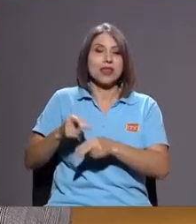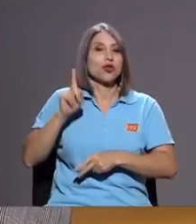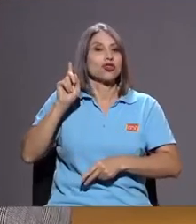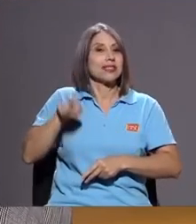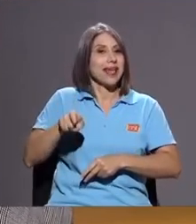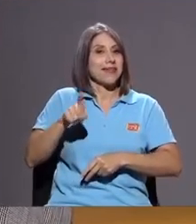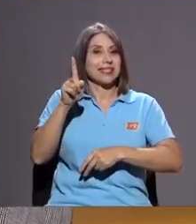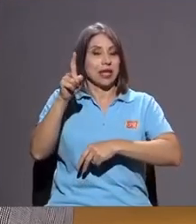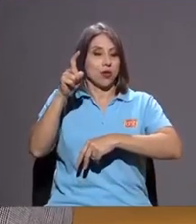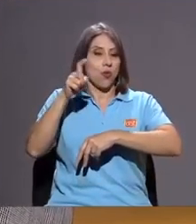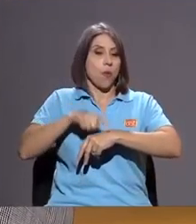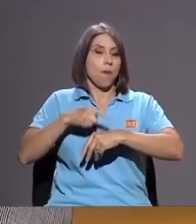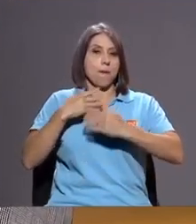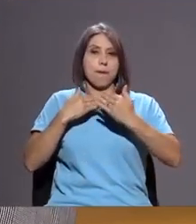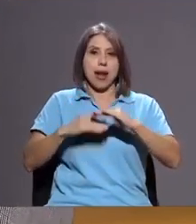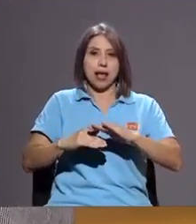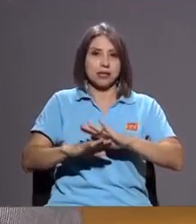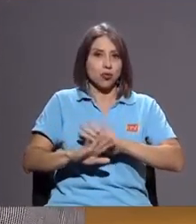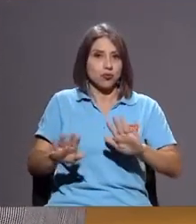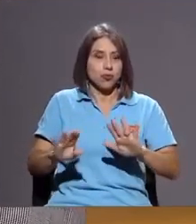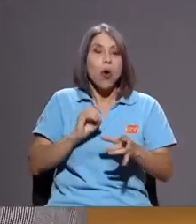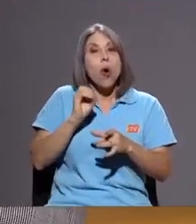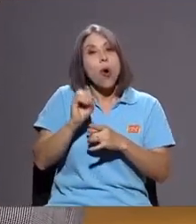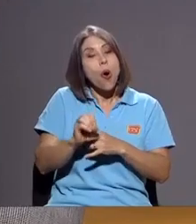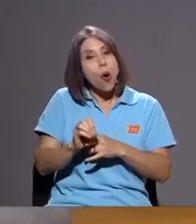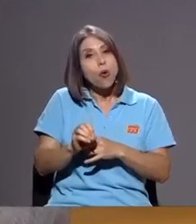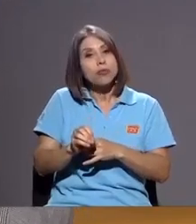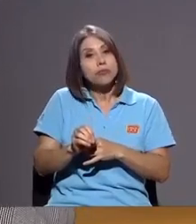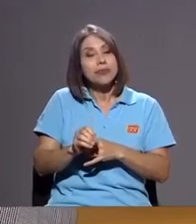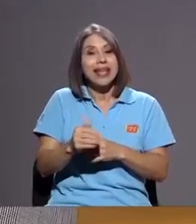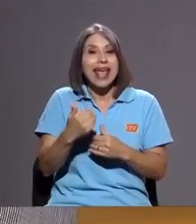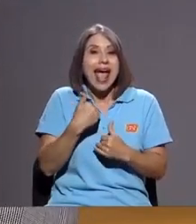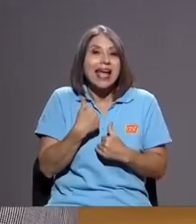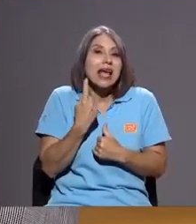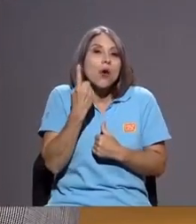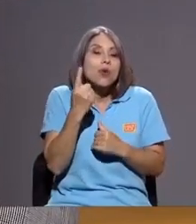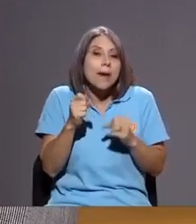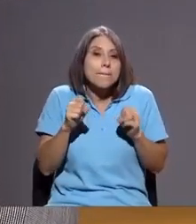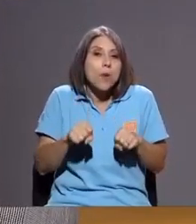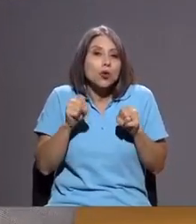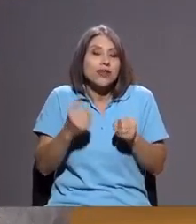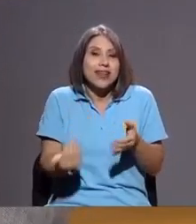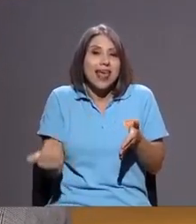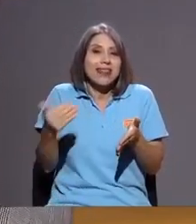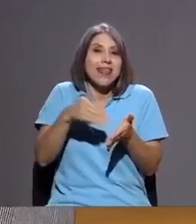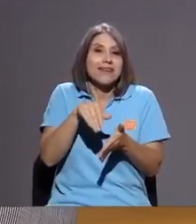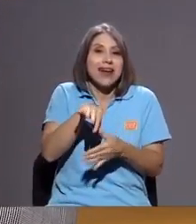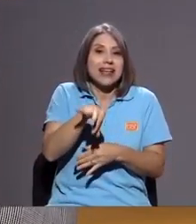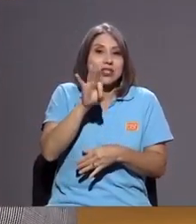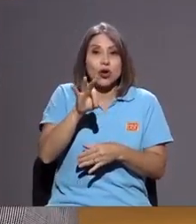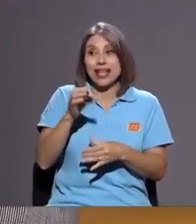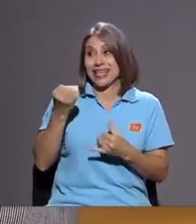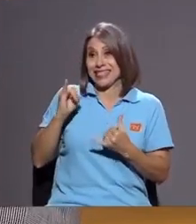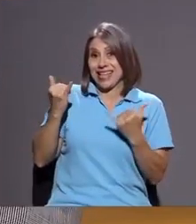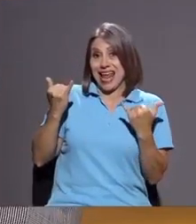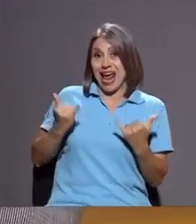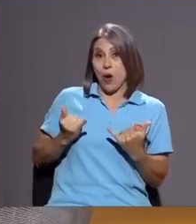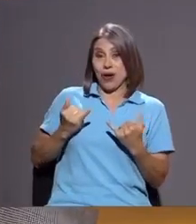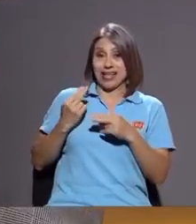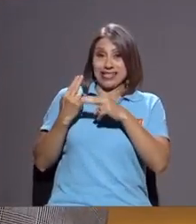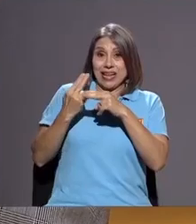plazo o cuando más que haya una posibilidad de reelección. Es decir, si ahora son por 18